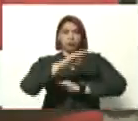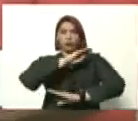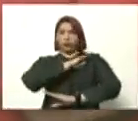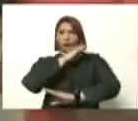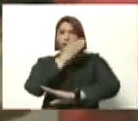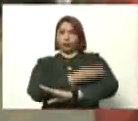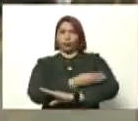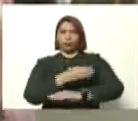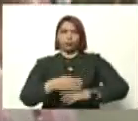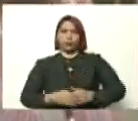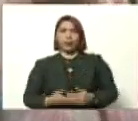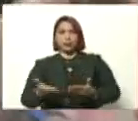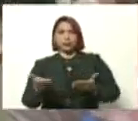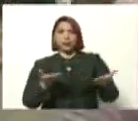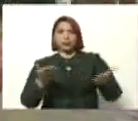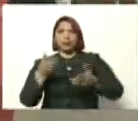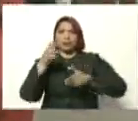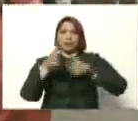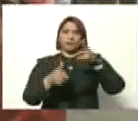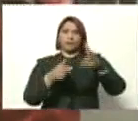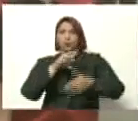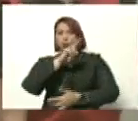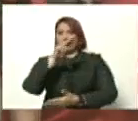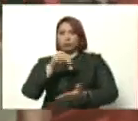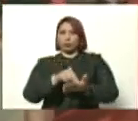fortalecer los servicios de trenes a nivel